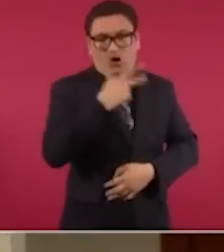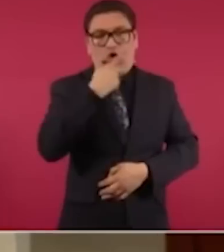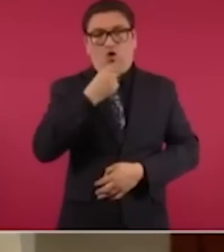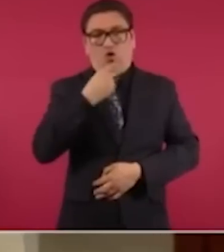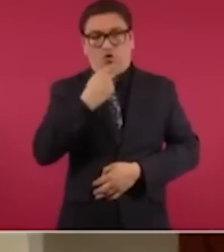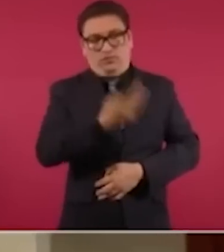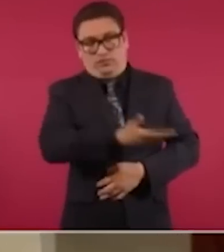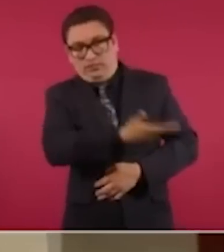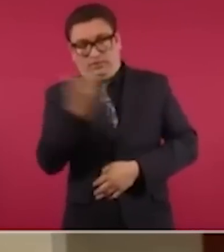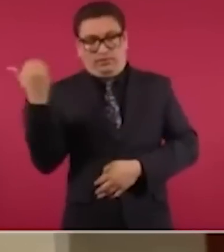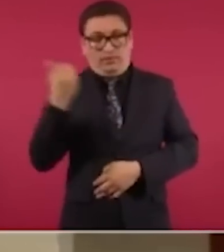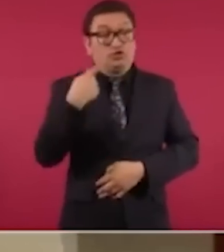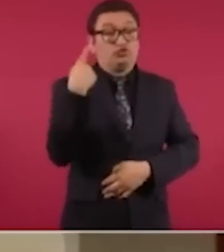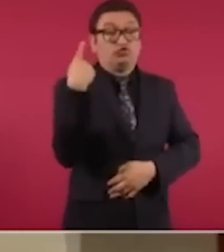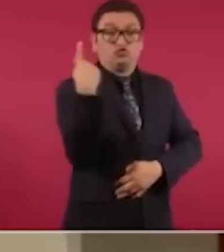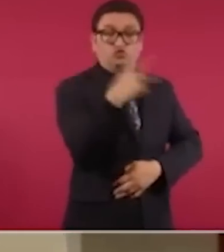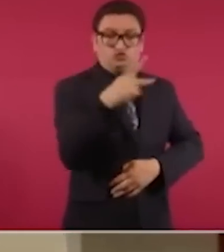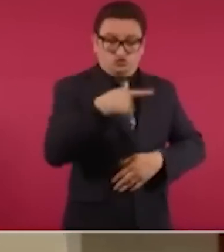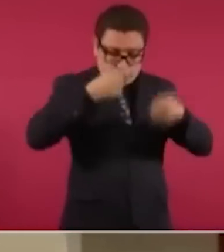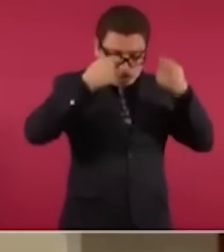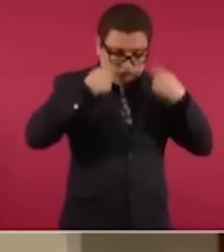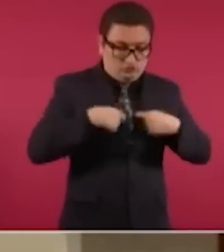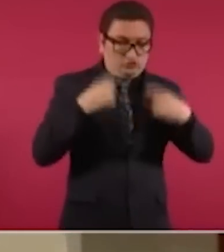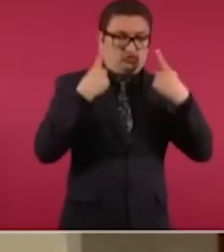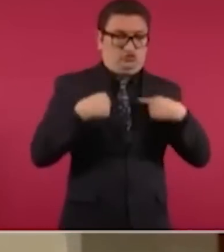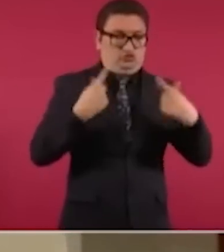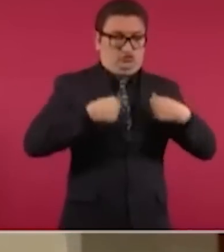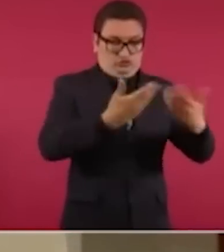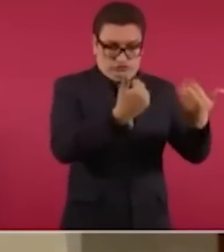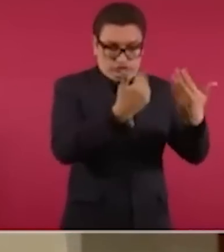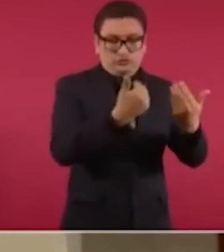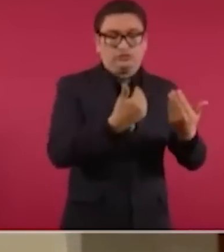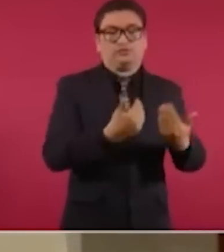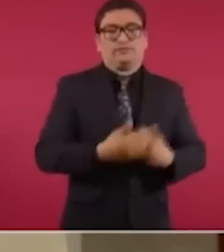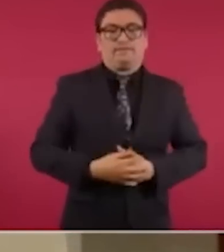prestamente la camisa de ese hombre